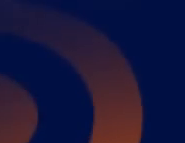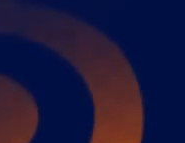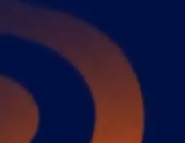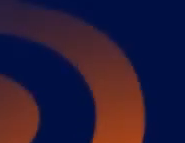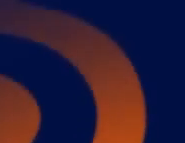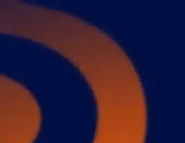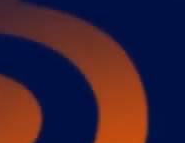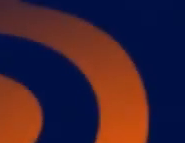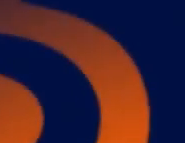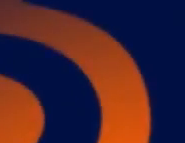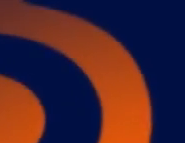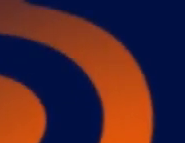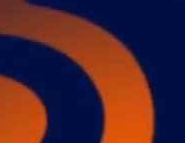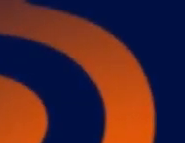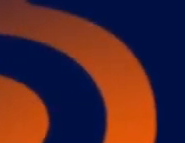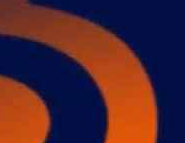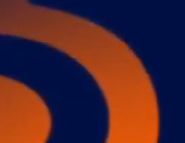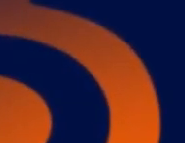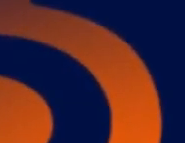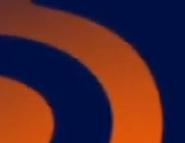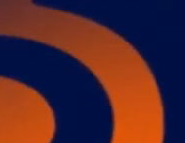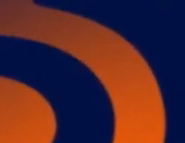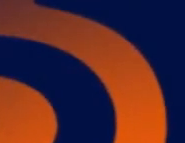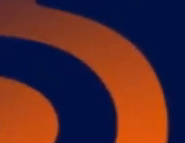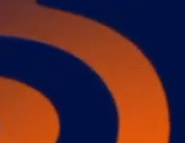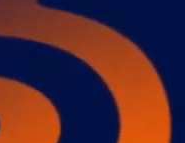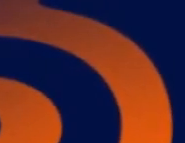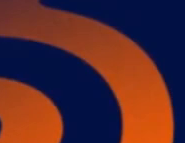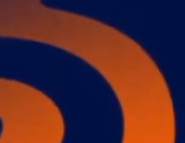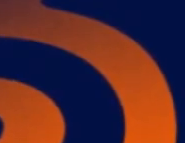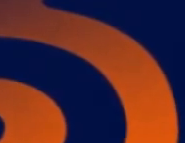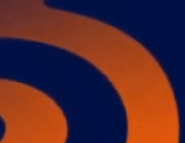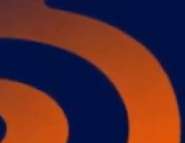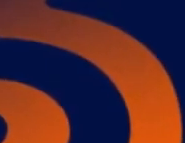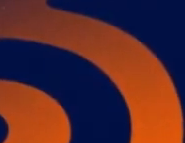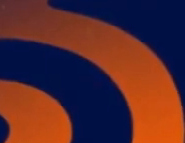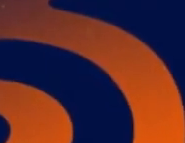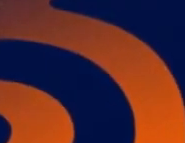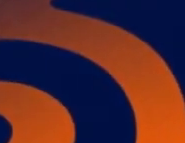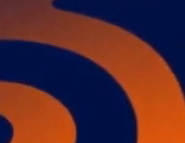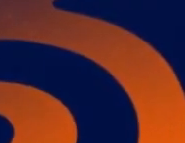Estás viendo RTVC Noticias.